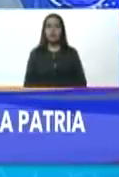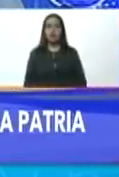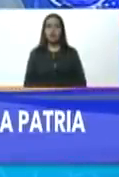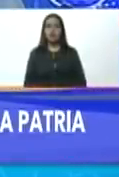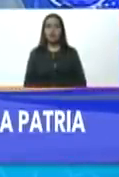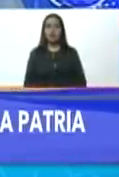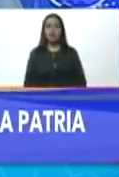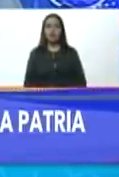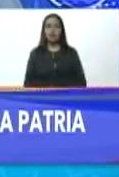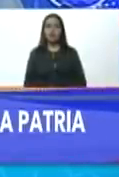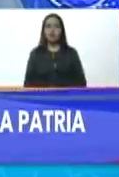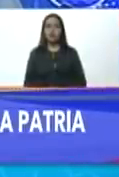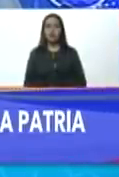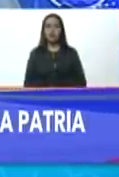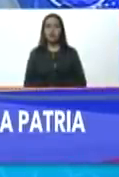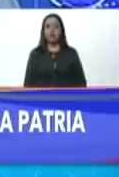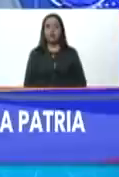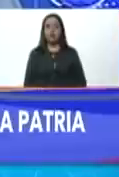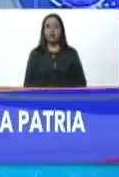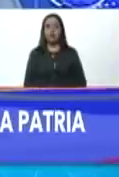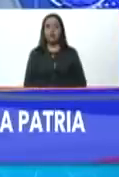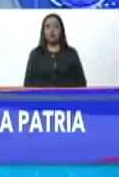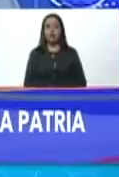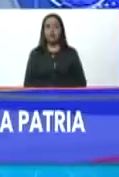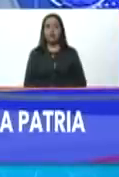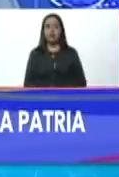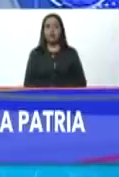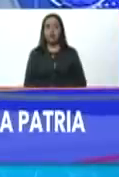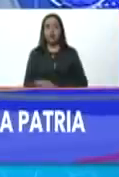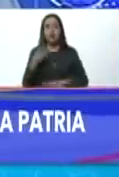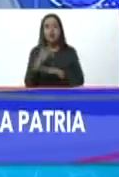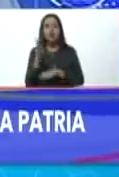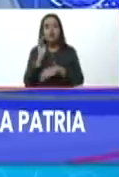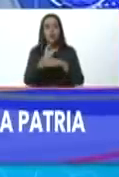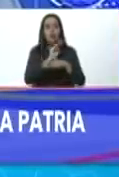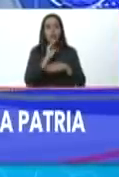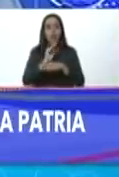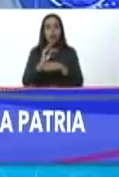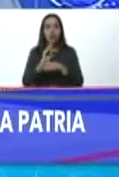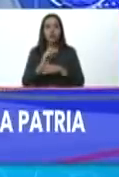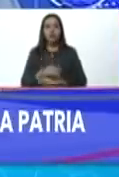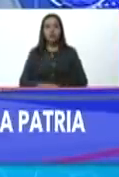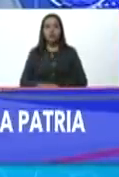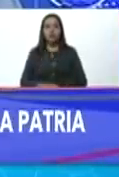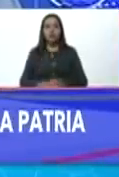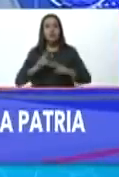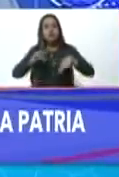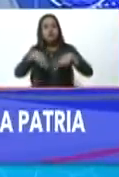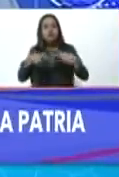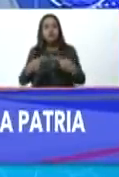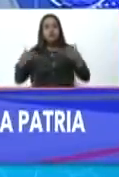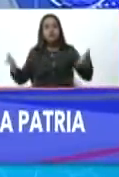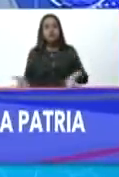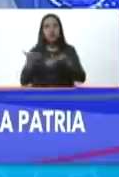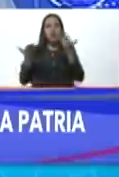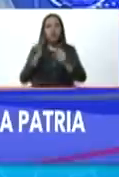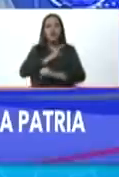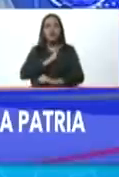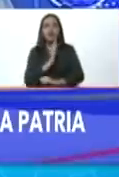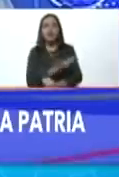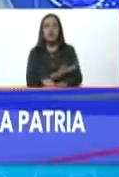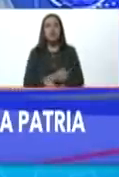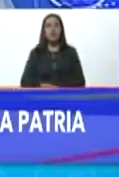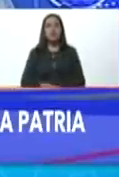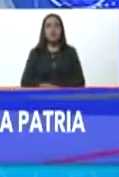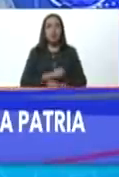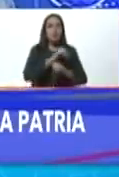fuerza, su obra en nuestra obra. Que cuidar, recuperar, relanzar, fortalecer,